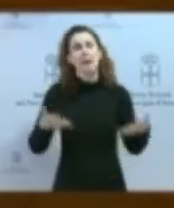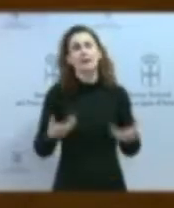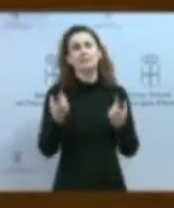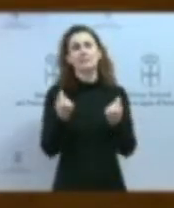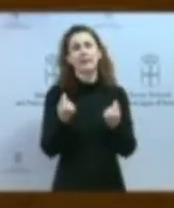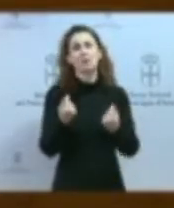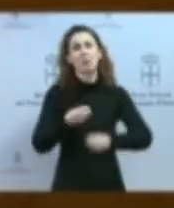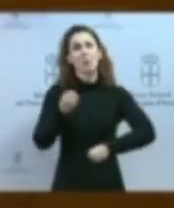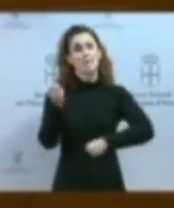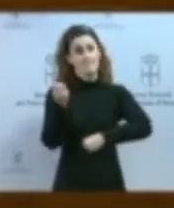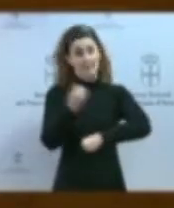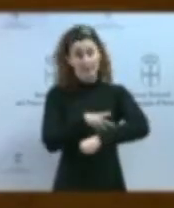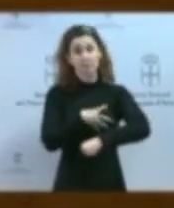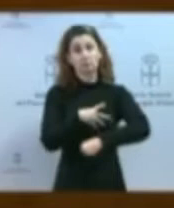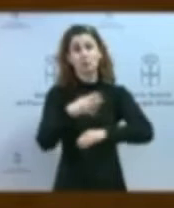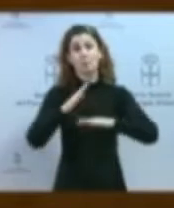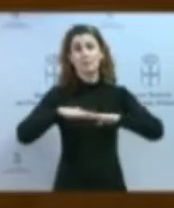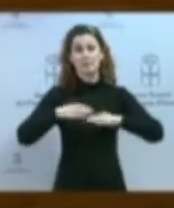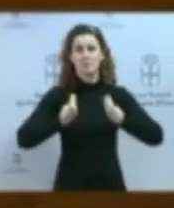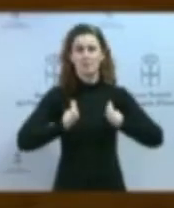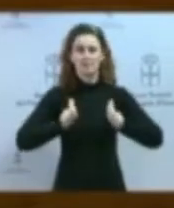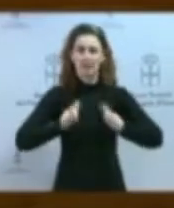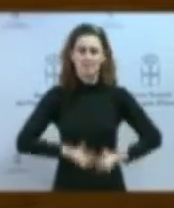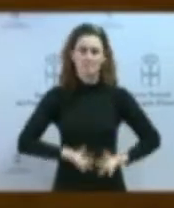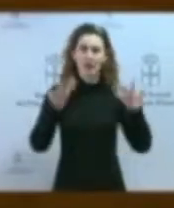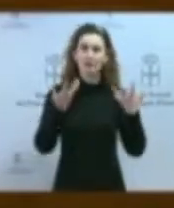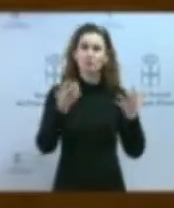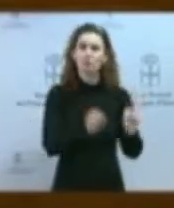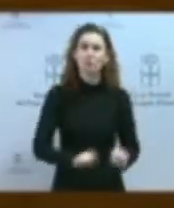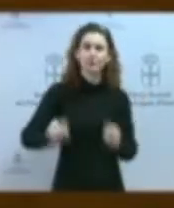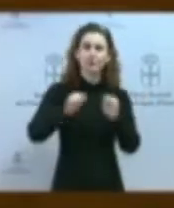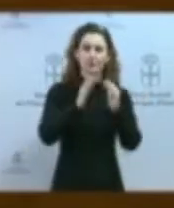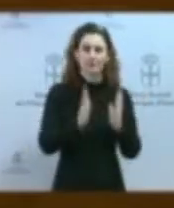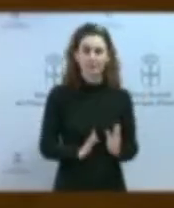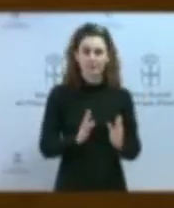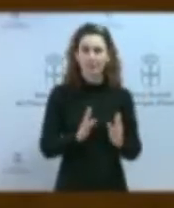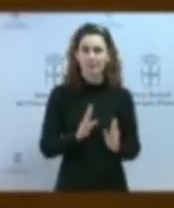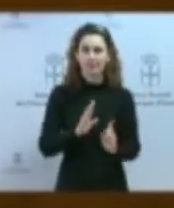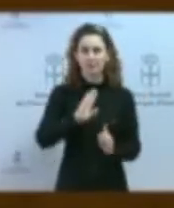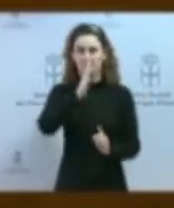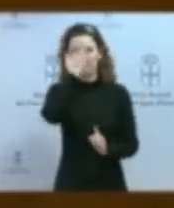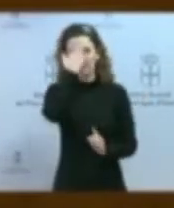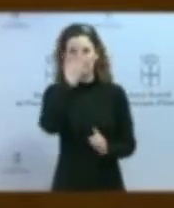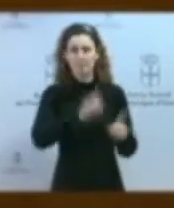para aumentar la protección en materia de vivienda, uno de los problemas centrales que tenemos a día de hoy en Asturias y que sigue sin resolver, tenemos un problema con la vivienda,